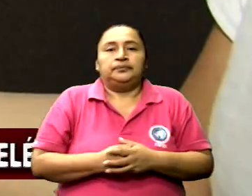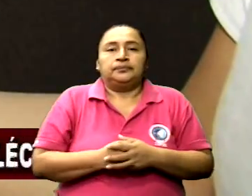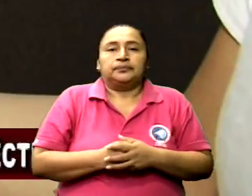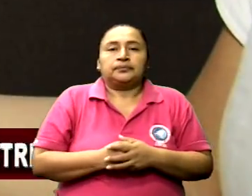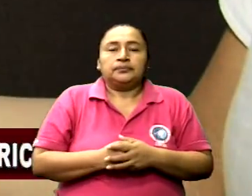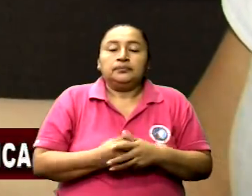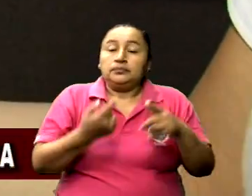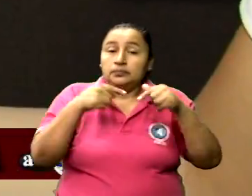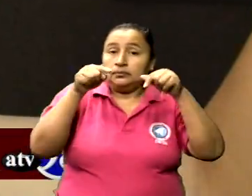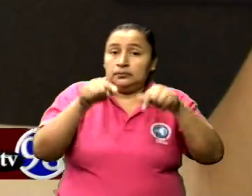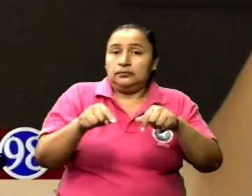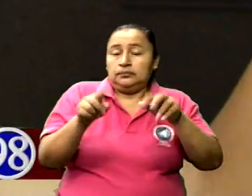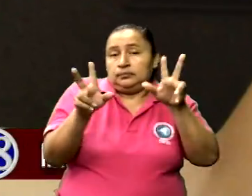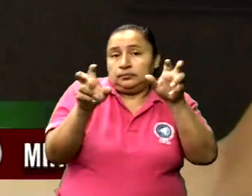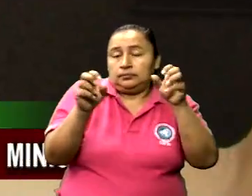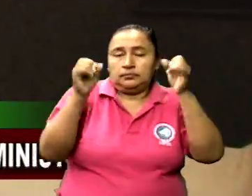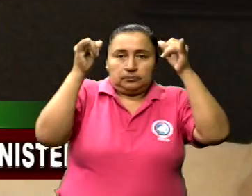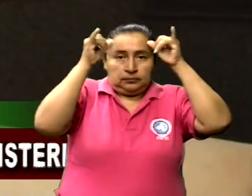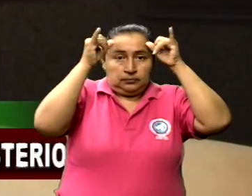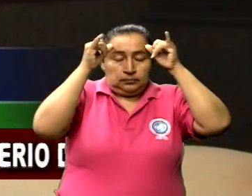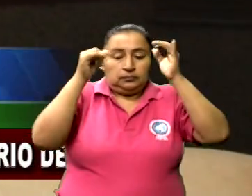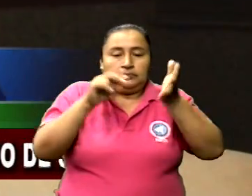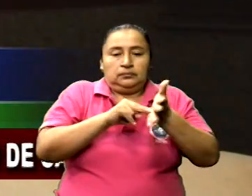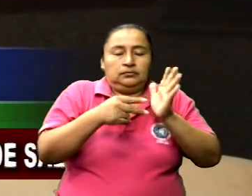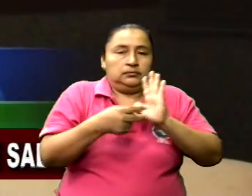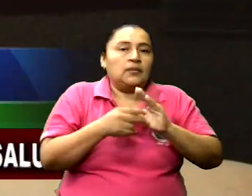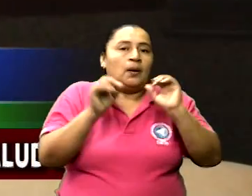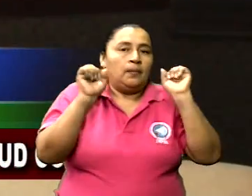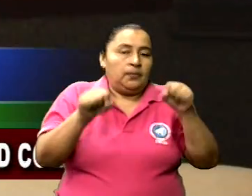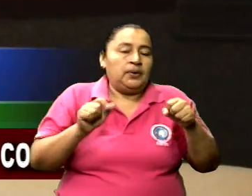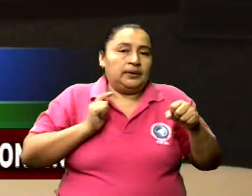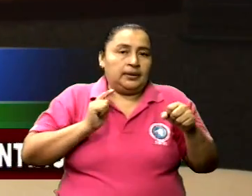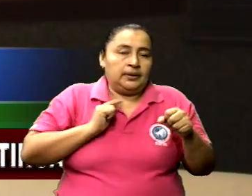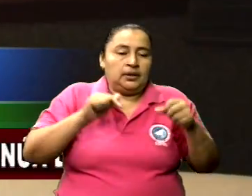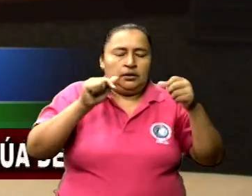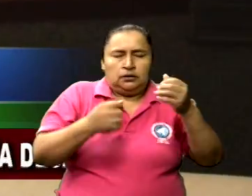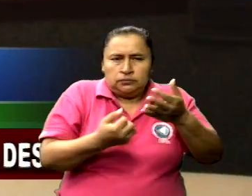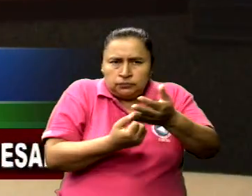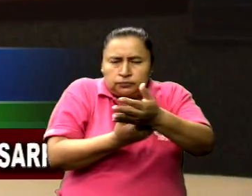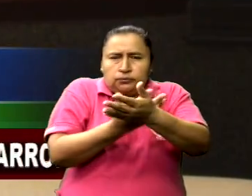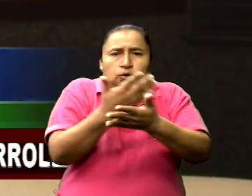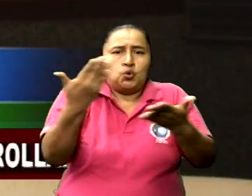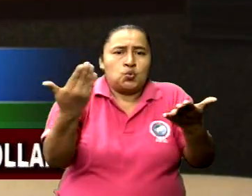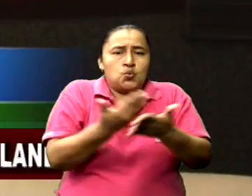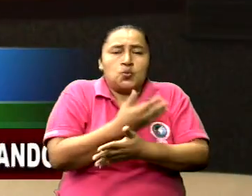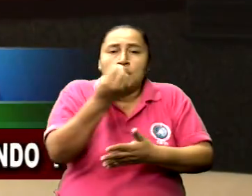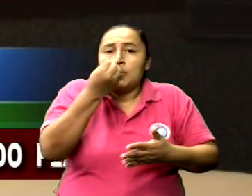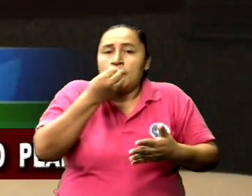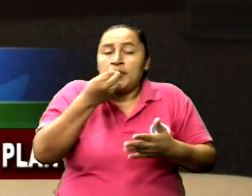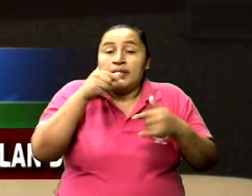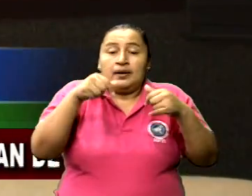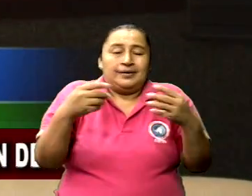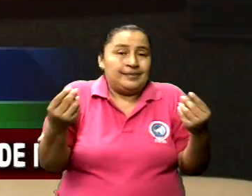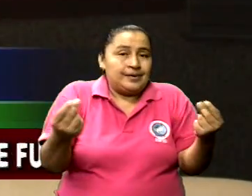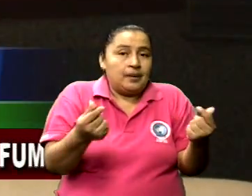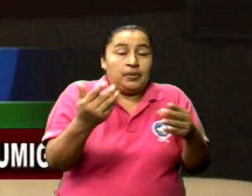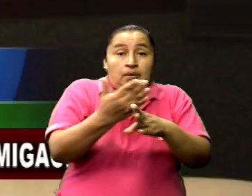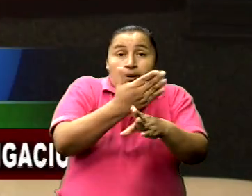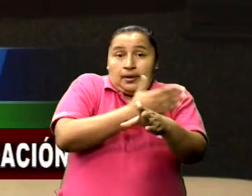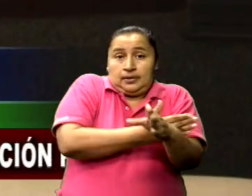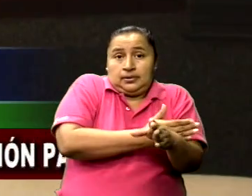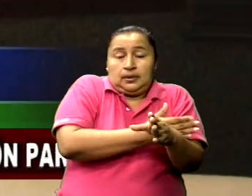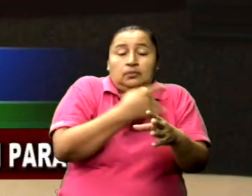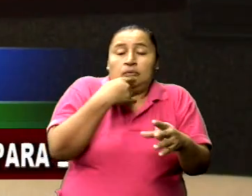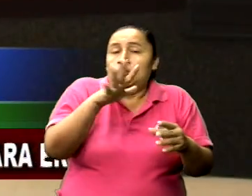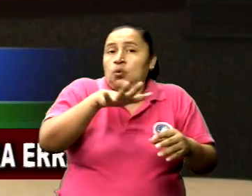el caso de la ganadería, significó poder tener disponibilidad de alimentos para el ganado más temprano que